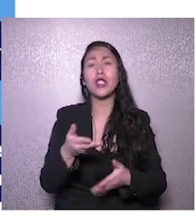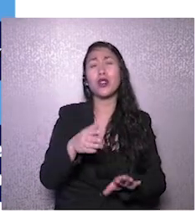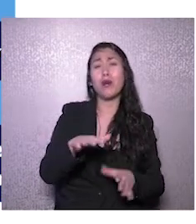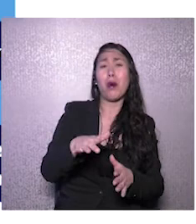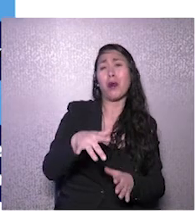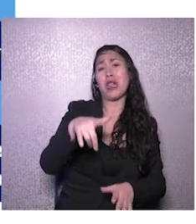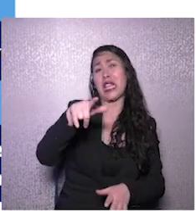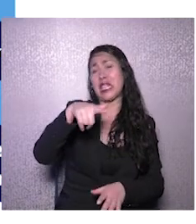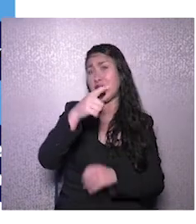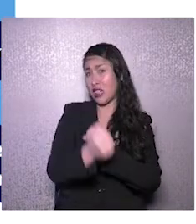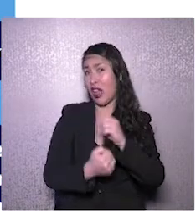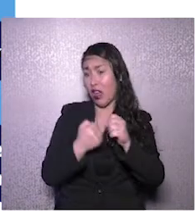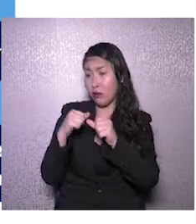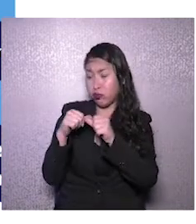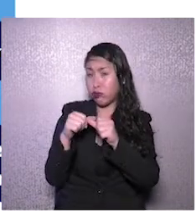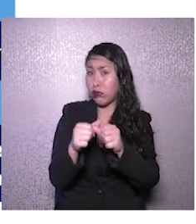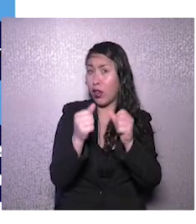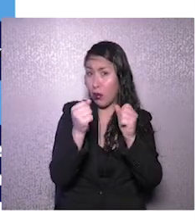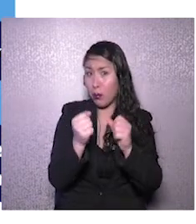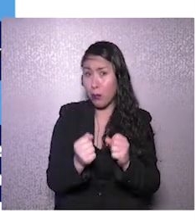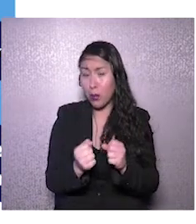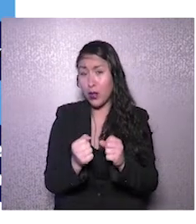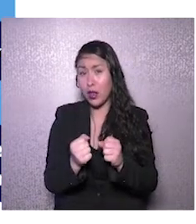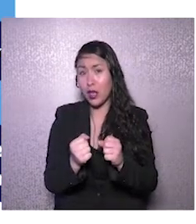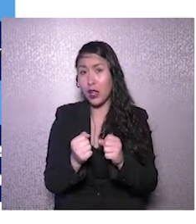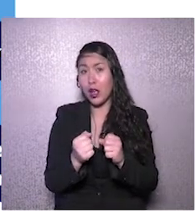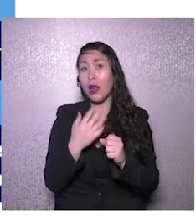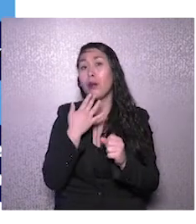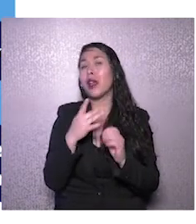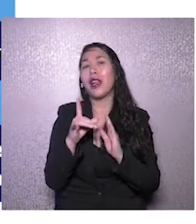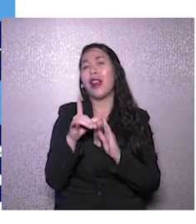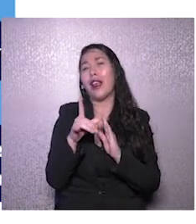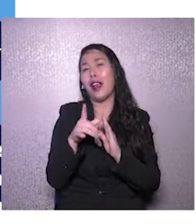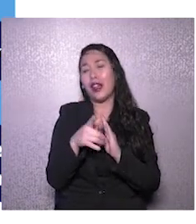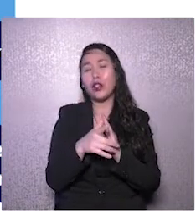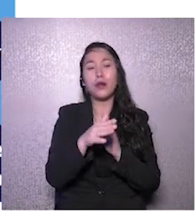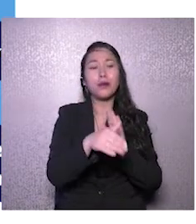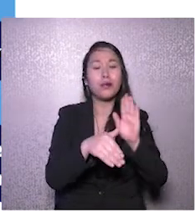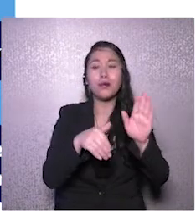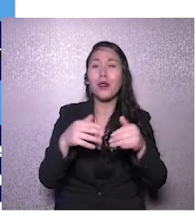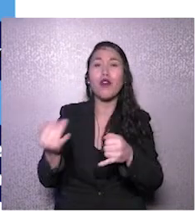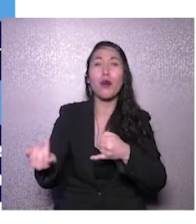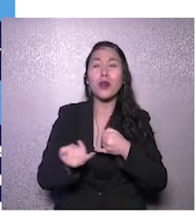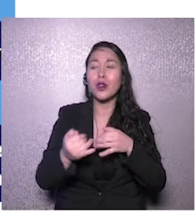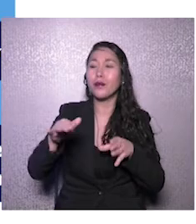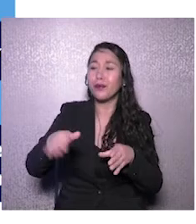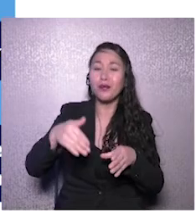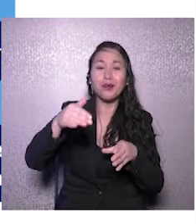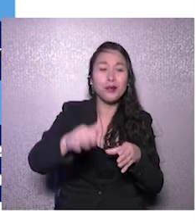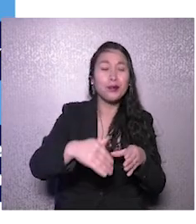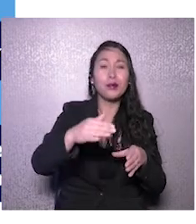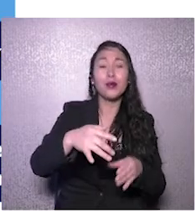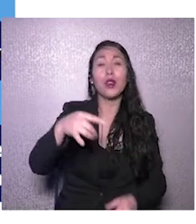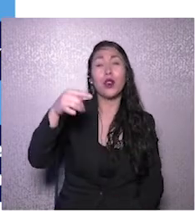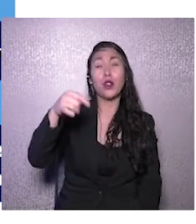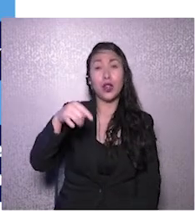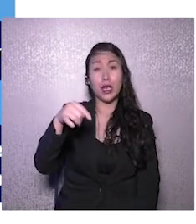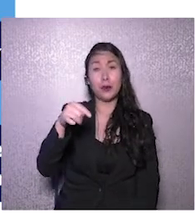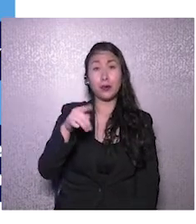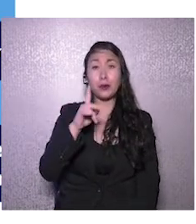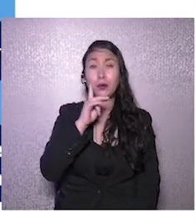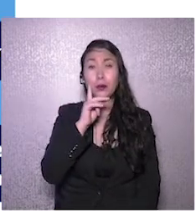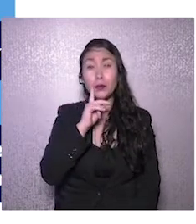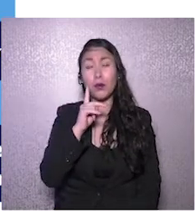17 años. Como les digo, principalmente debido a la lentitud en la recolección de los datos. Hoy día, dado que tenemos la